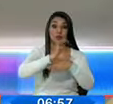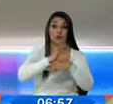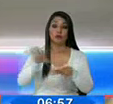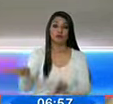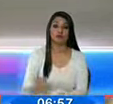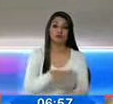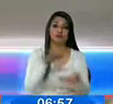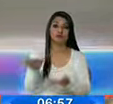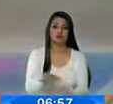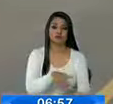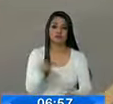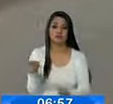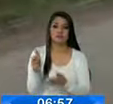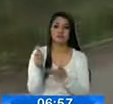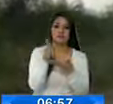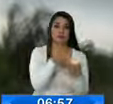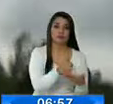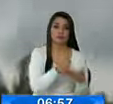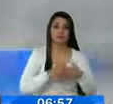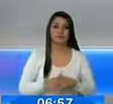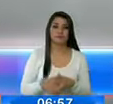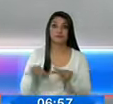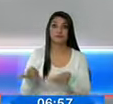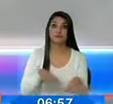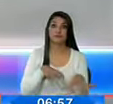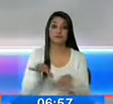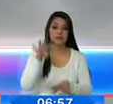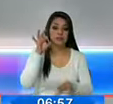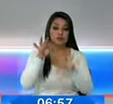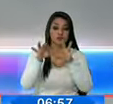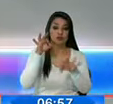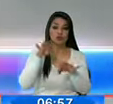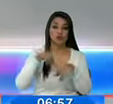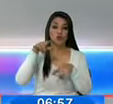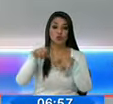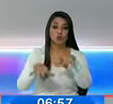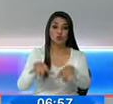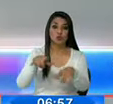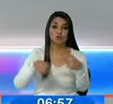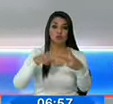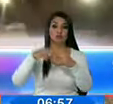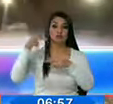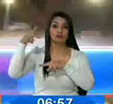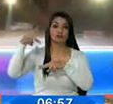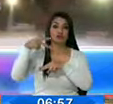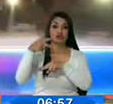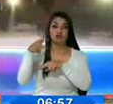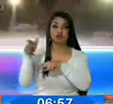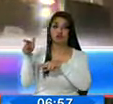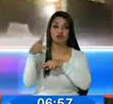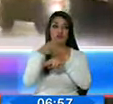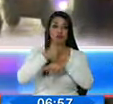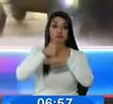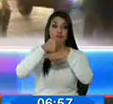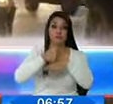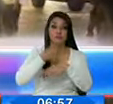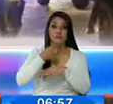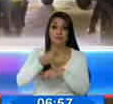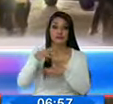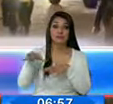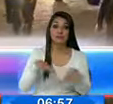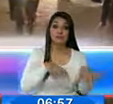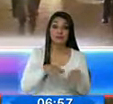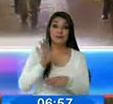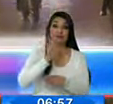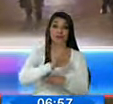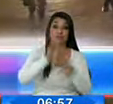país. En los operativos se encontró armamento antiaéreo y un sistema de videovigilancia. Las autoridades manifestaron que las